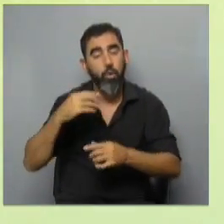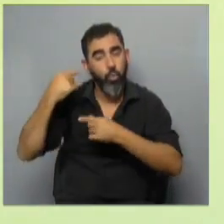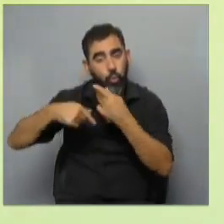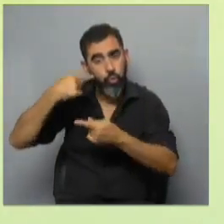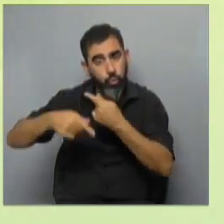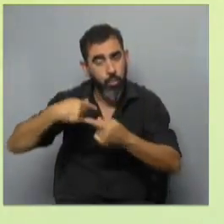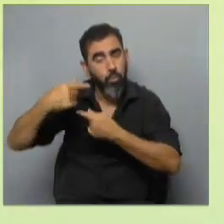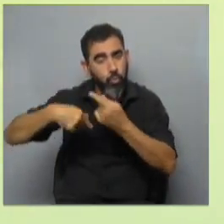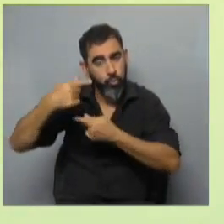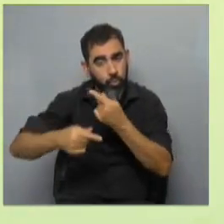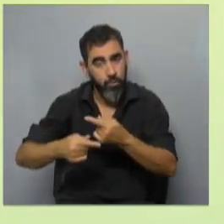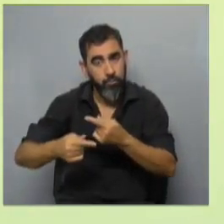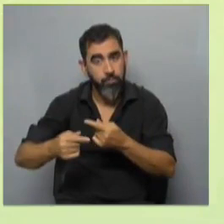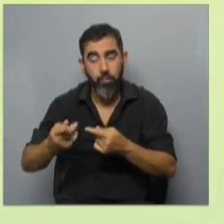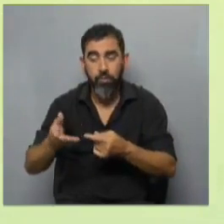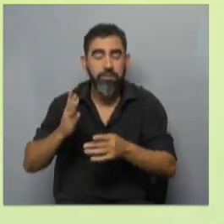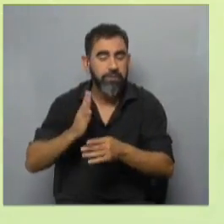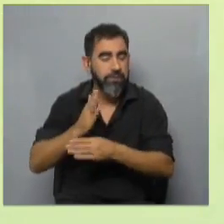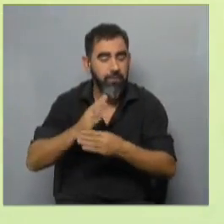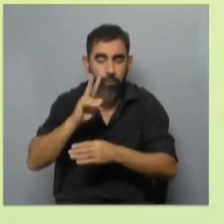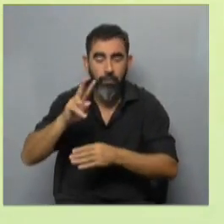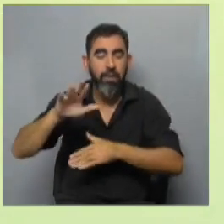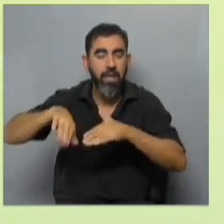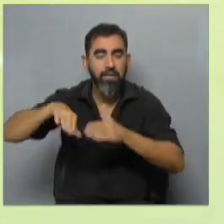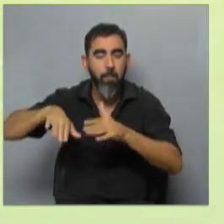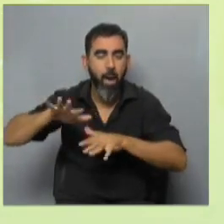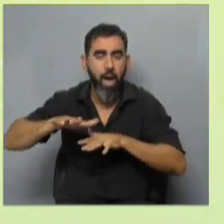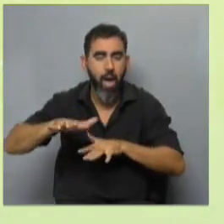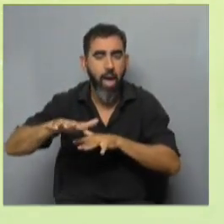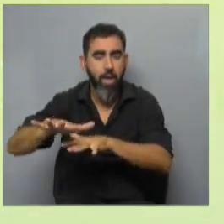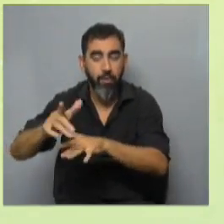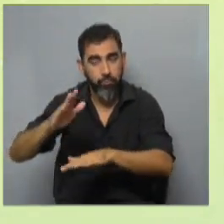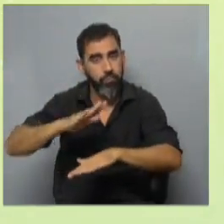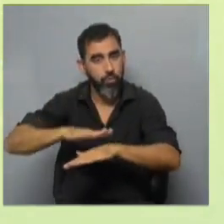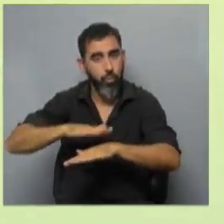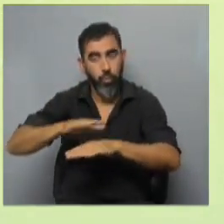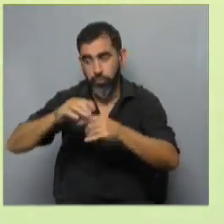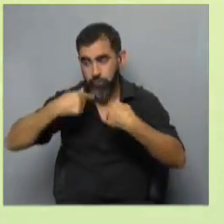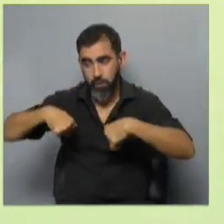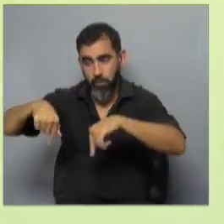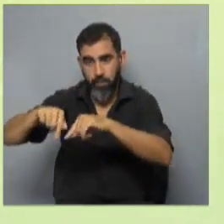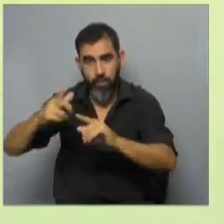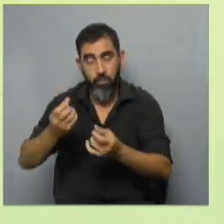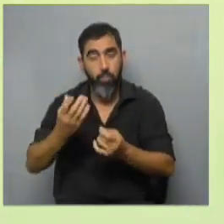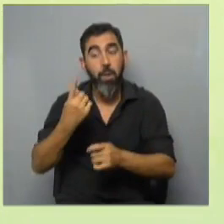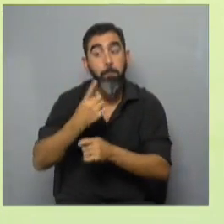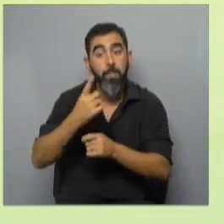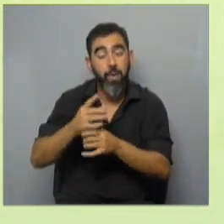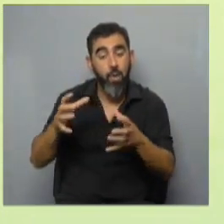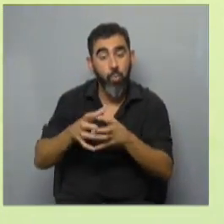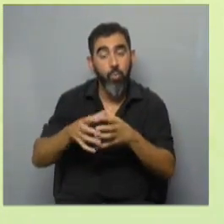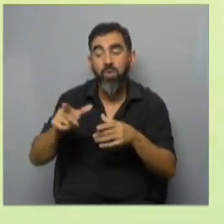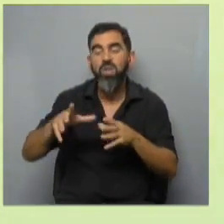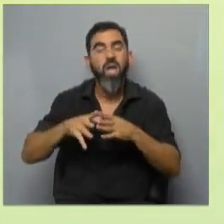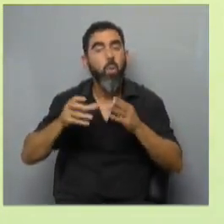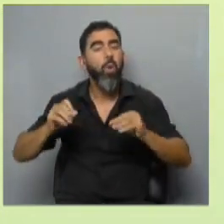seguimos seguimos y como nos ven todos los años abriendo las llamadas que es una gran responsabilidad para nosotros porque en realidad lo que tiene la escuela